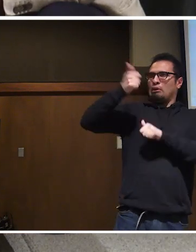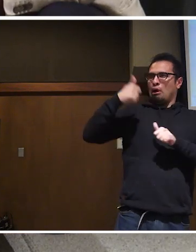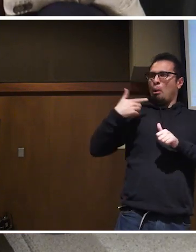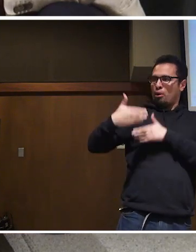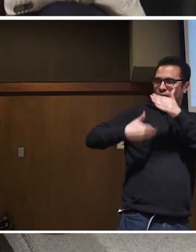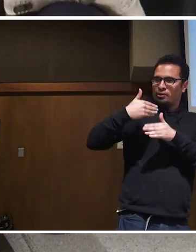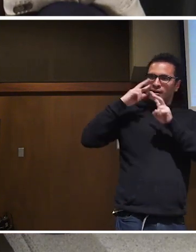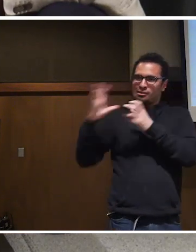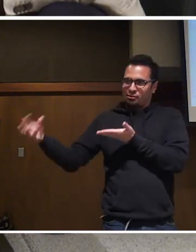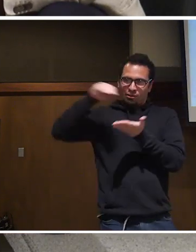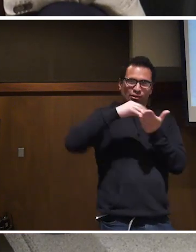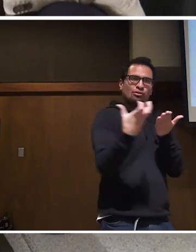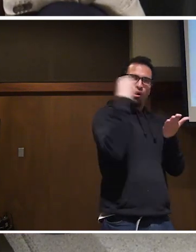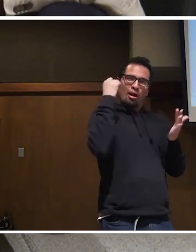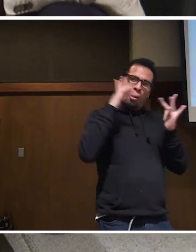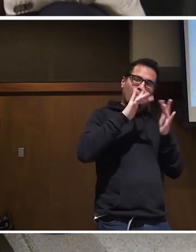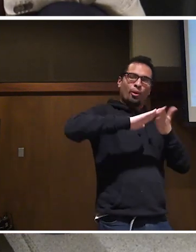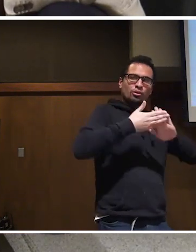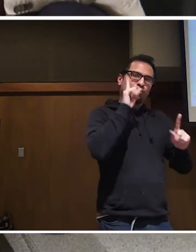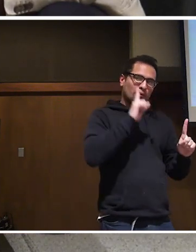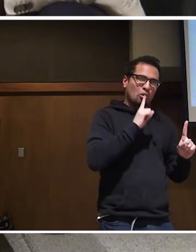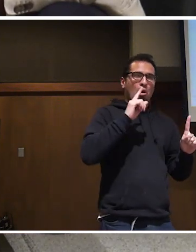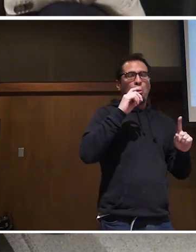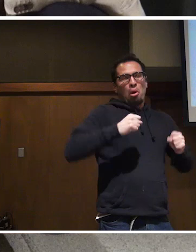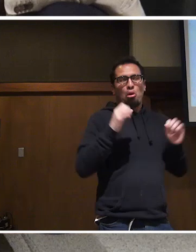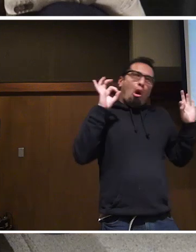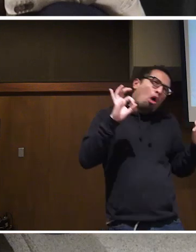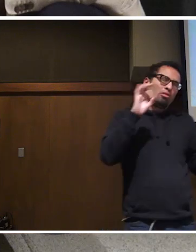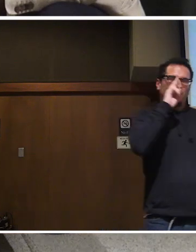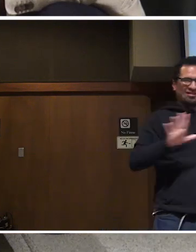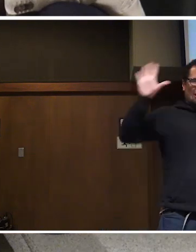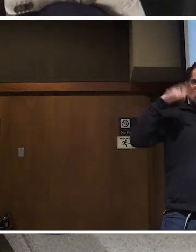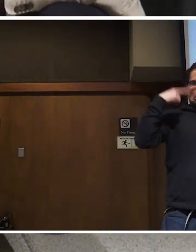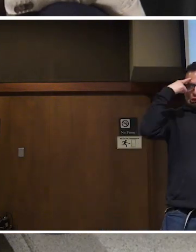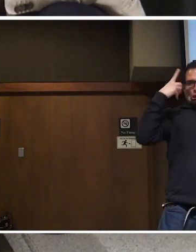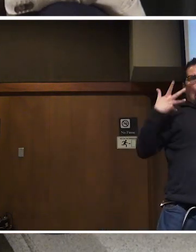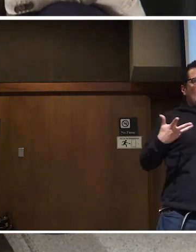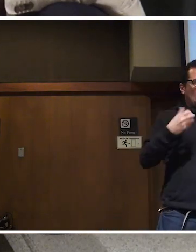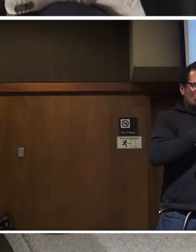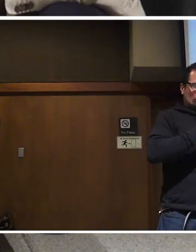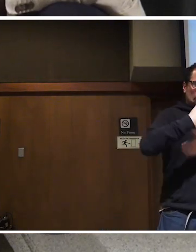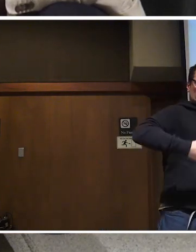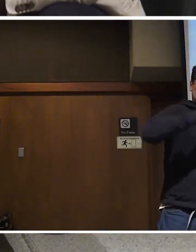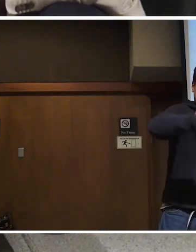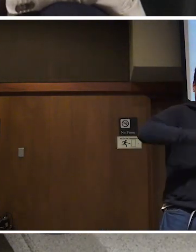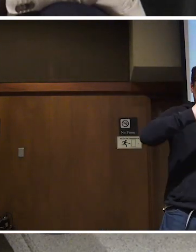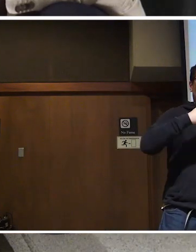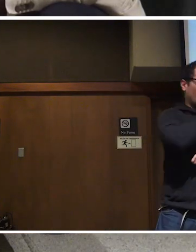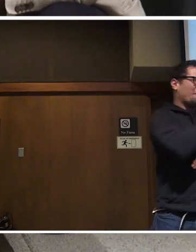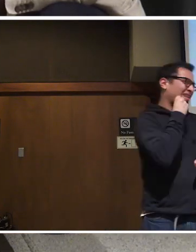con fechas acertadas o desacertadas sobre la historia de la comunidad y la historia de las personas sordas en toda la